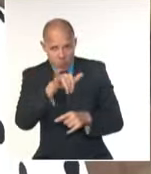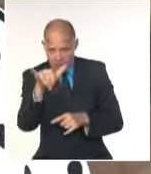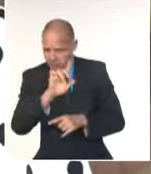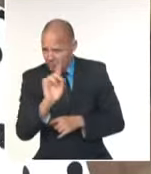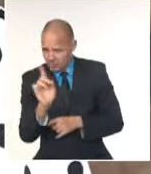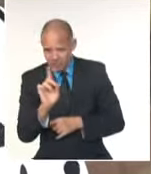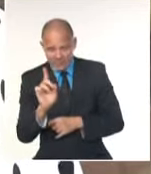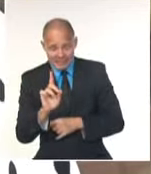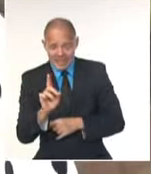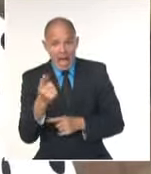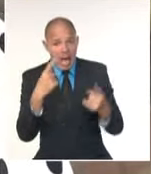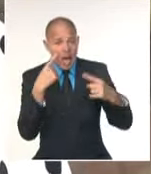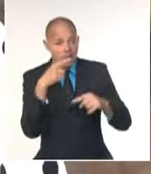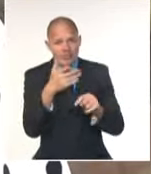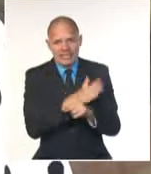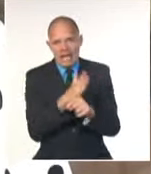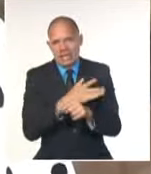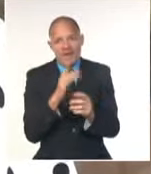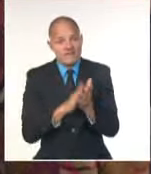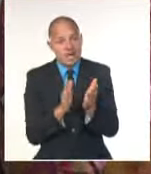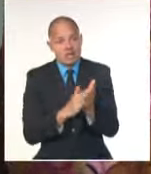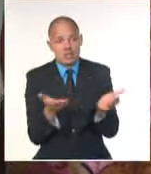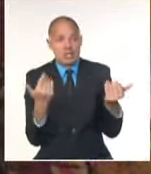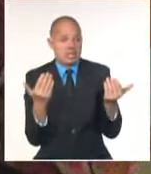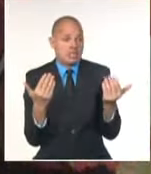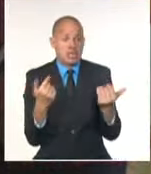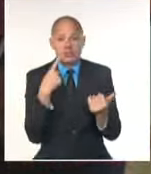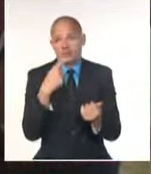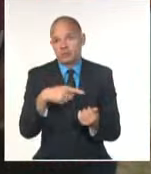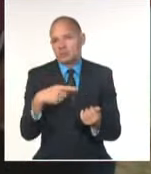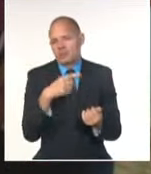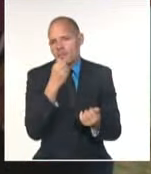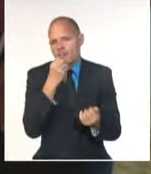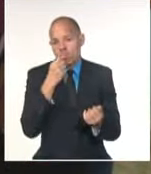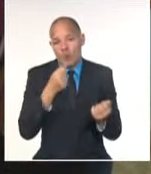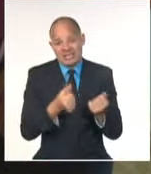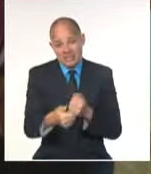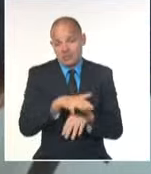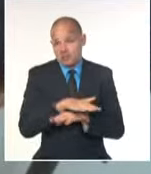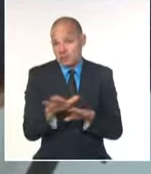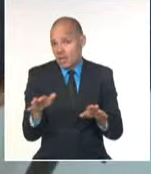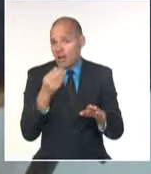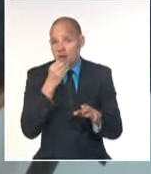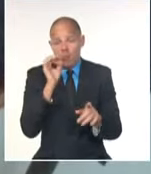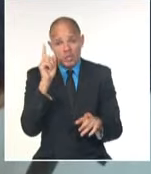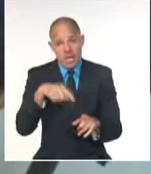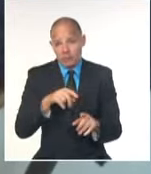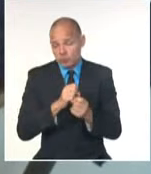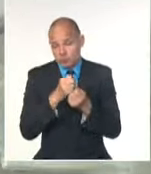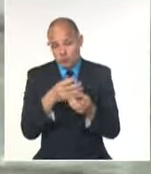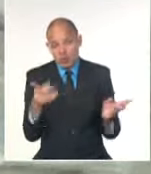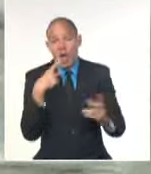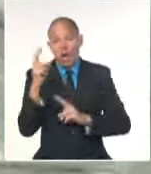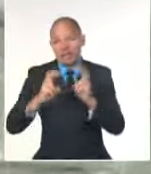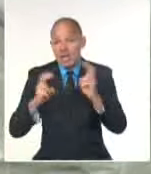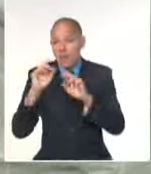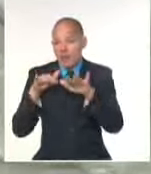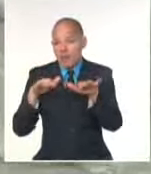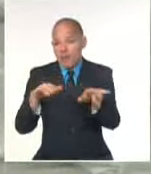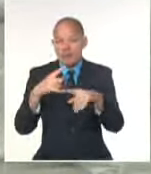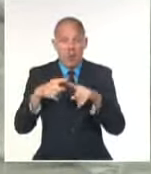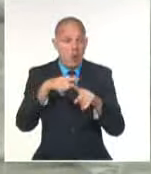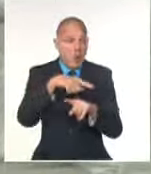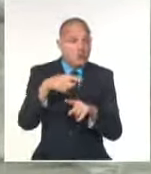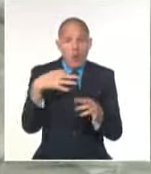que apurarse mucho y retomar allí los sistemas de trabajo de manera que podamos muy rápido trasladar de un taller al otro, de un municipio al otro,